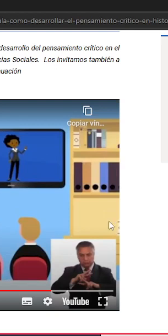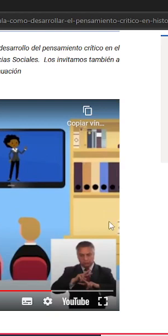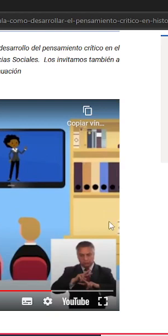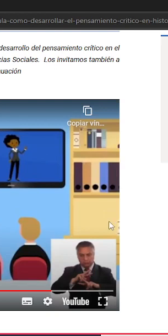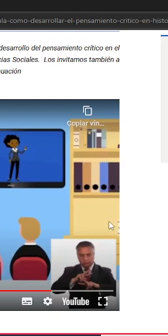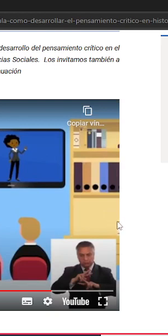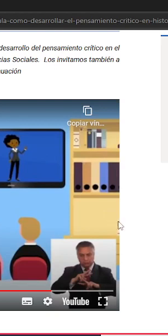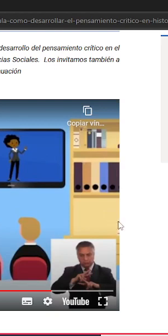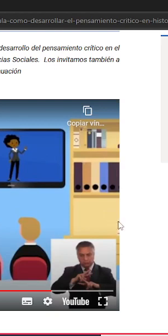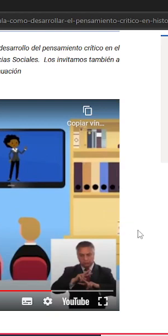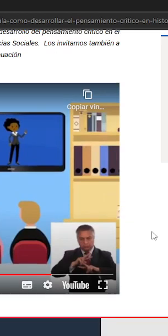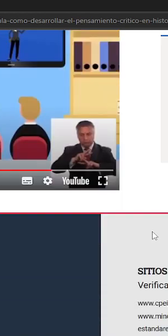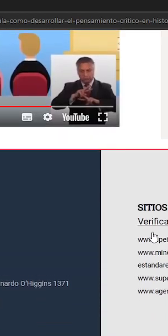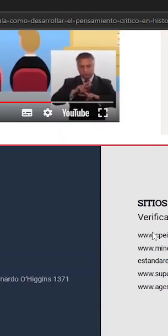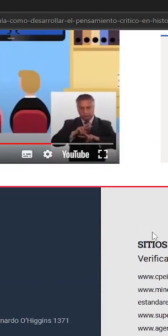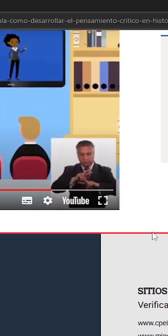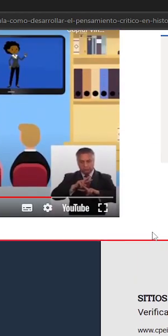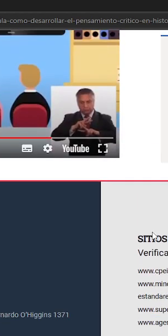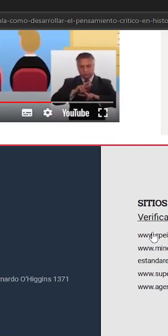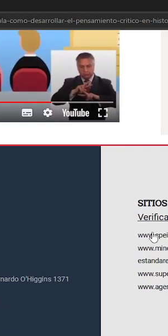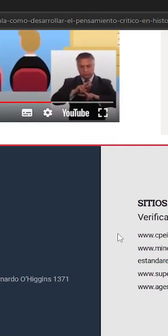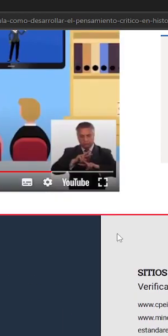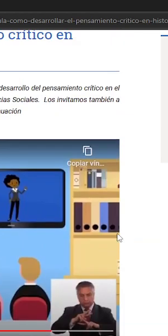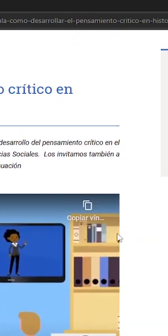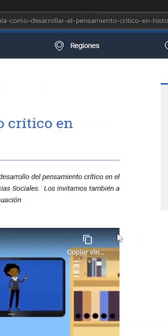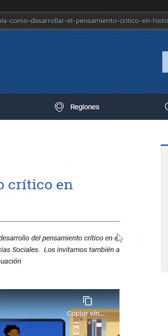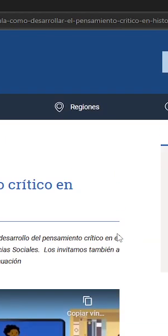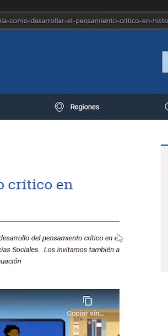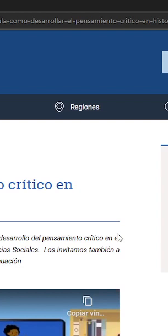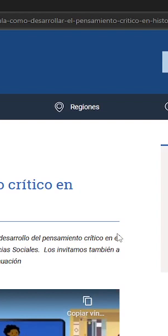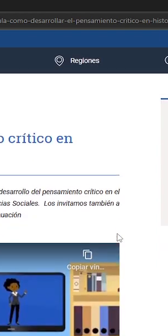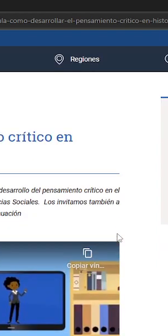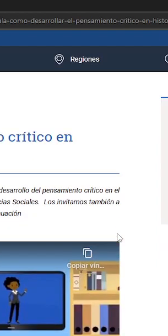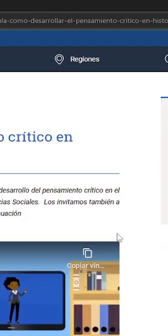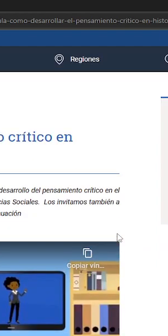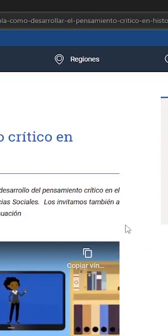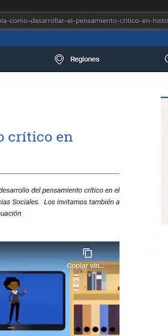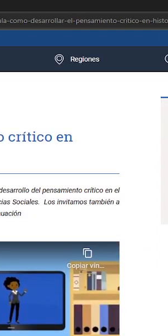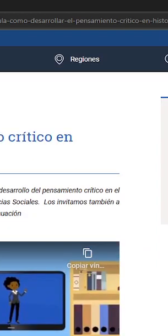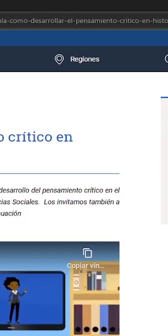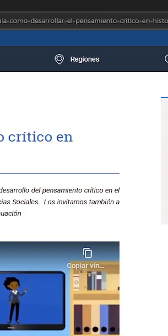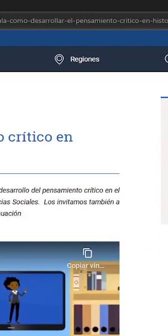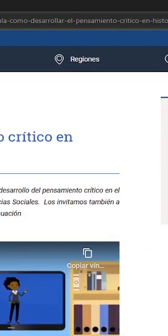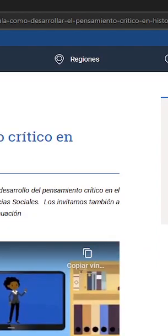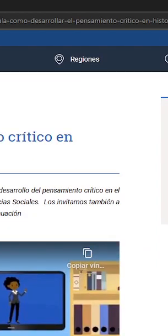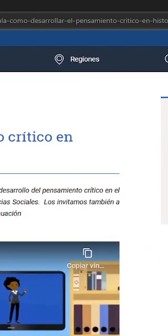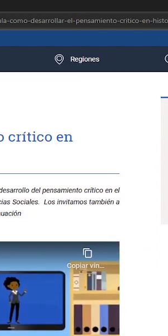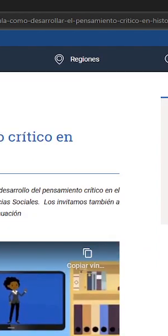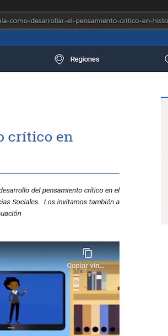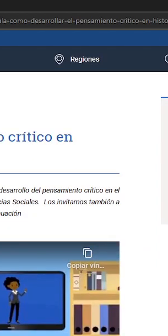aquí el CPIP como aporte para el desarrollo del pensamiento crítico.